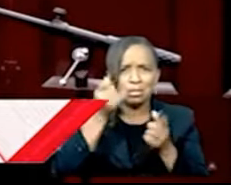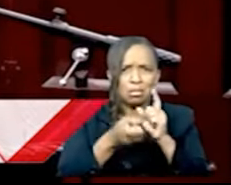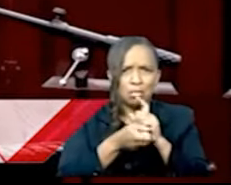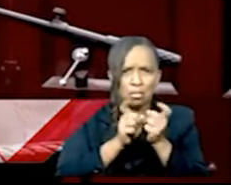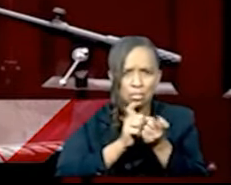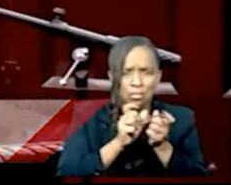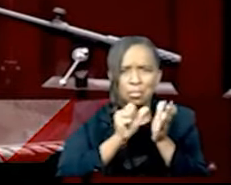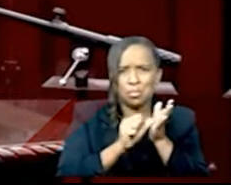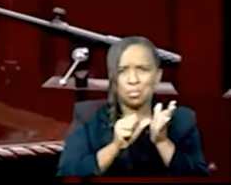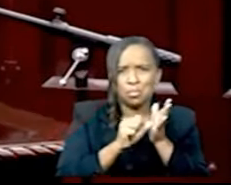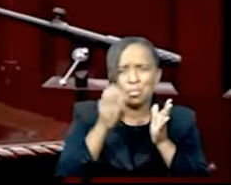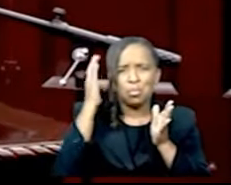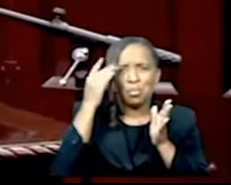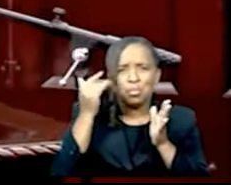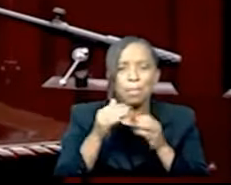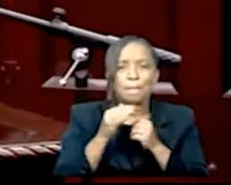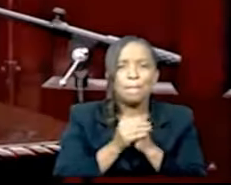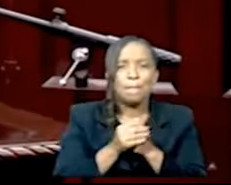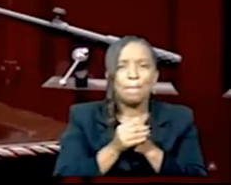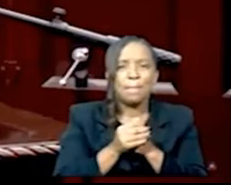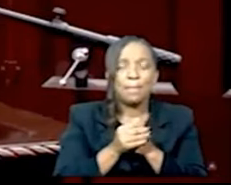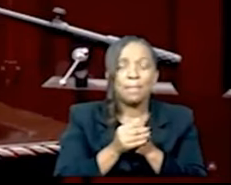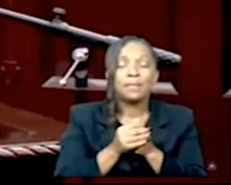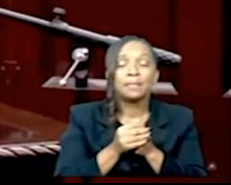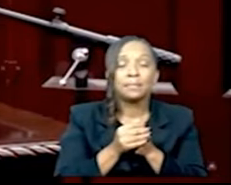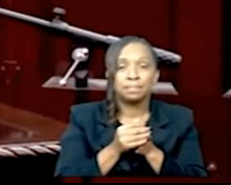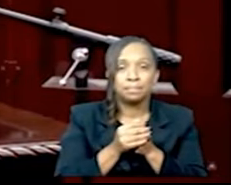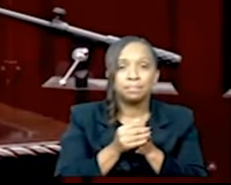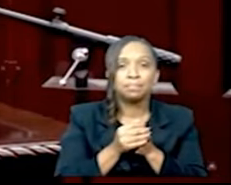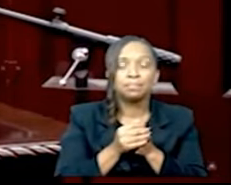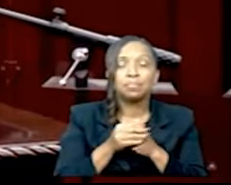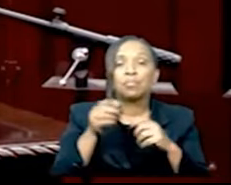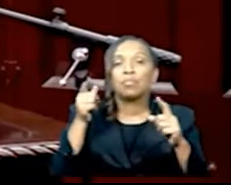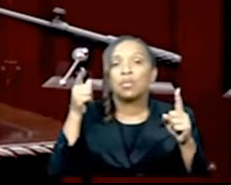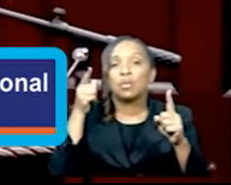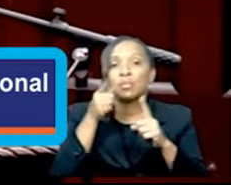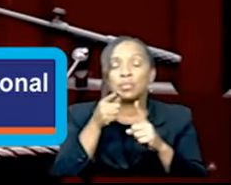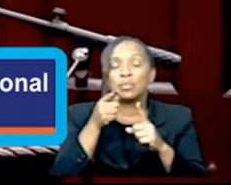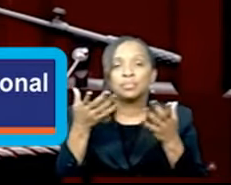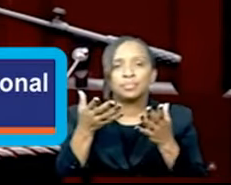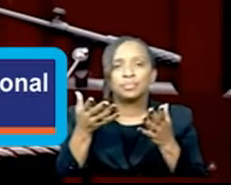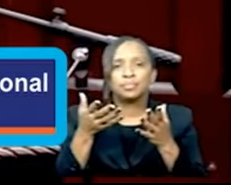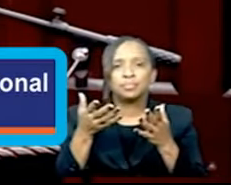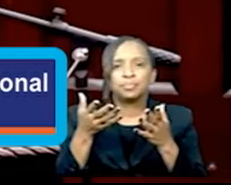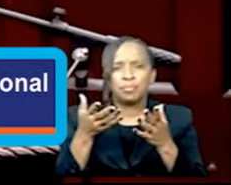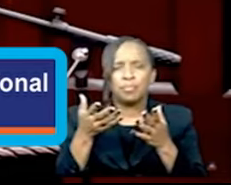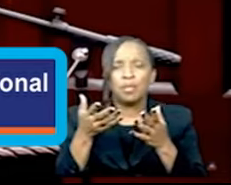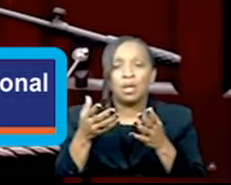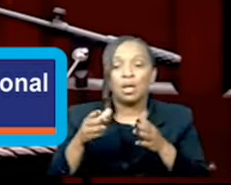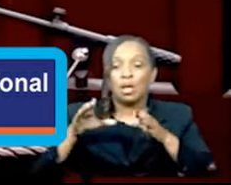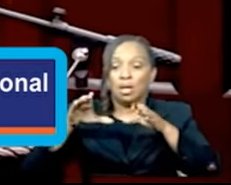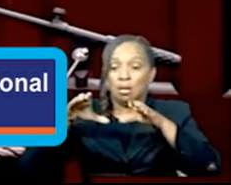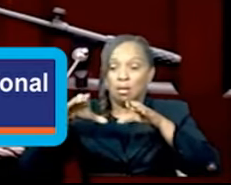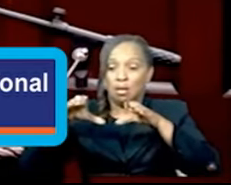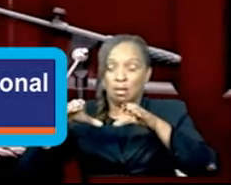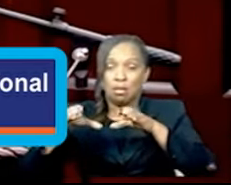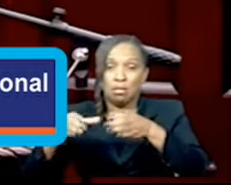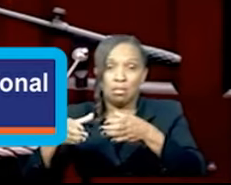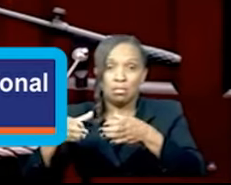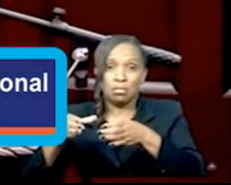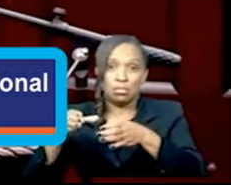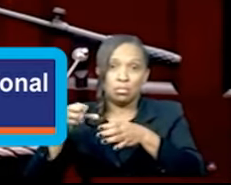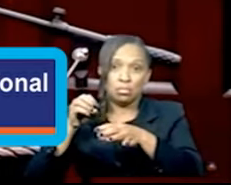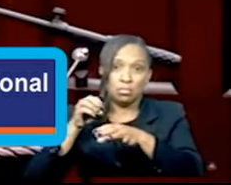elimina del Consejo de la Magistratura al Procurador General de la República, o sea, un voto